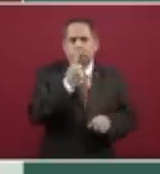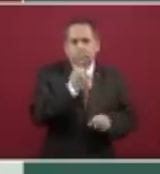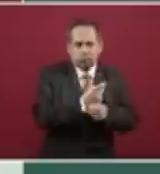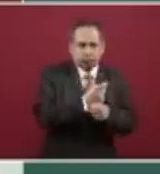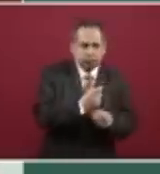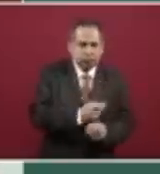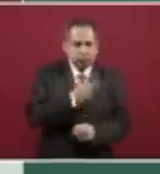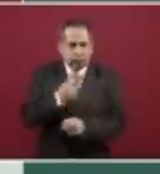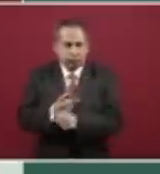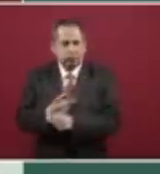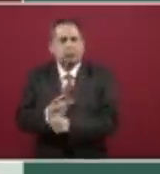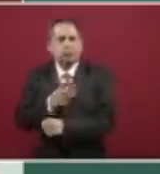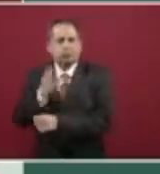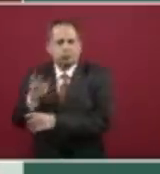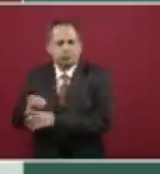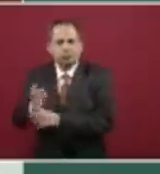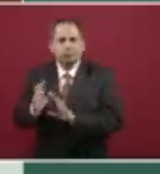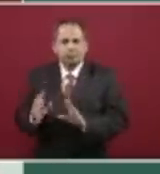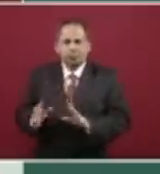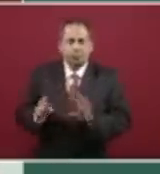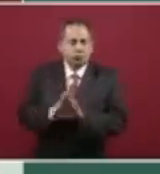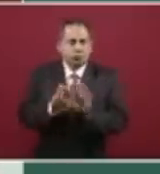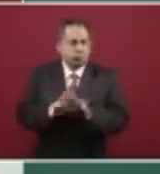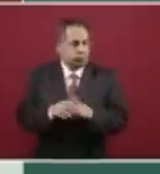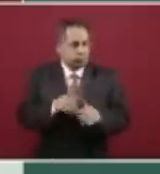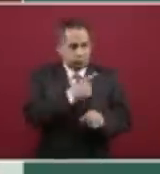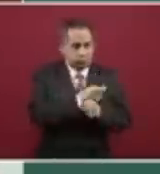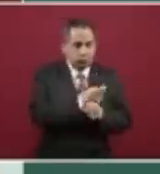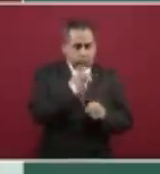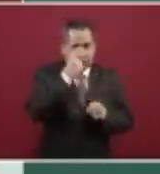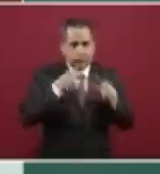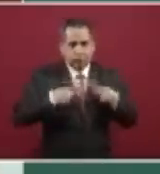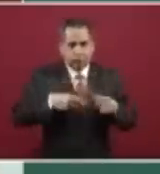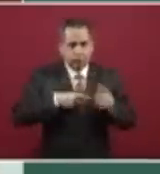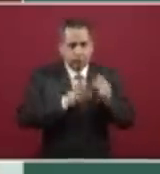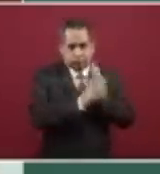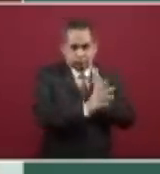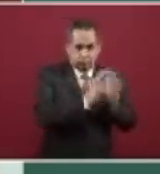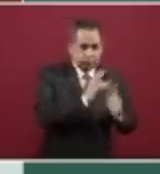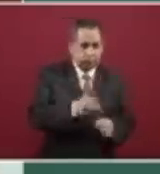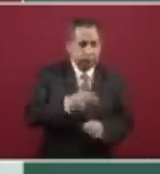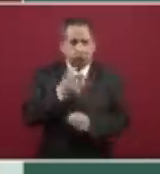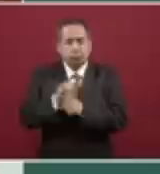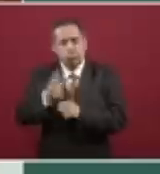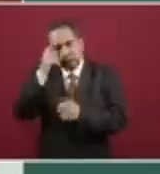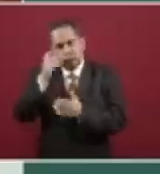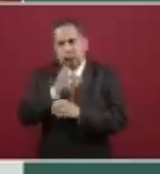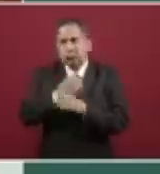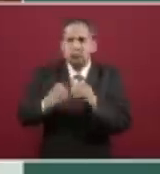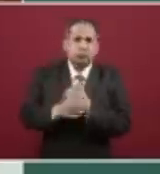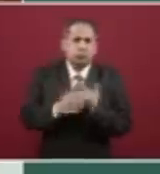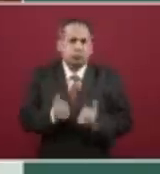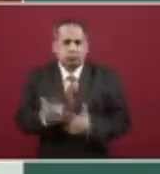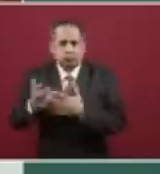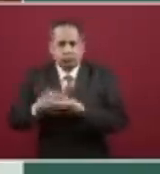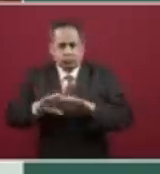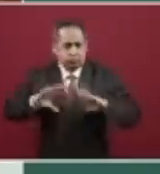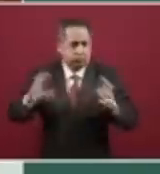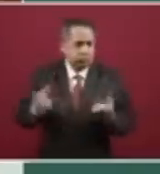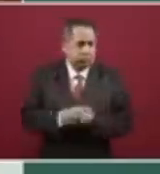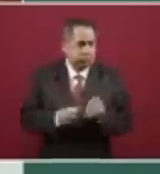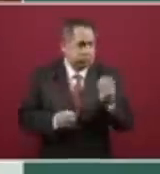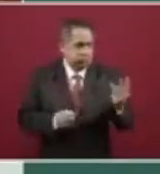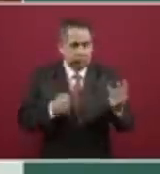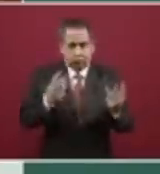un esquema conjunto de la terminal de carga las seis pistas en su conjunto tienen un valor estimado de